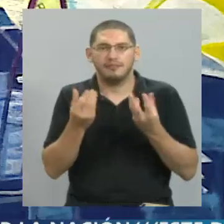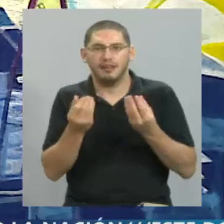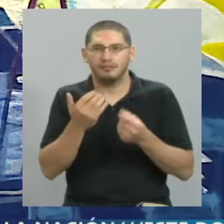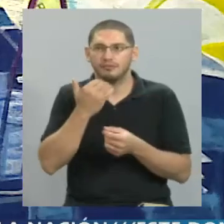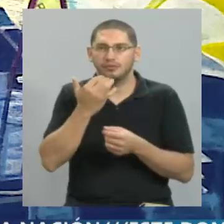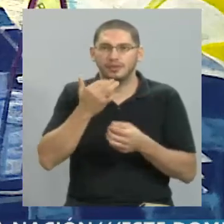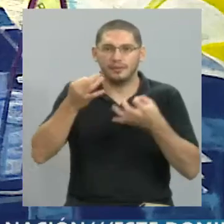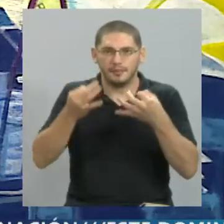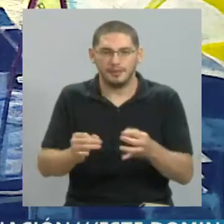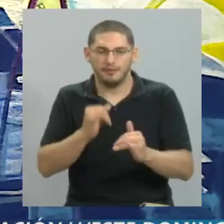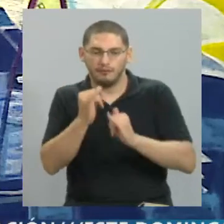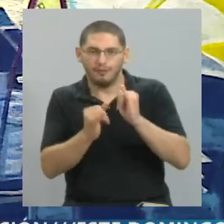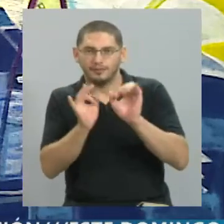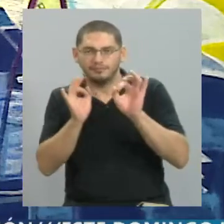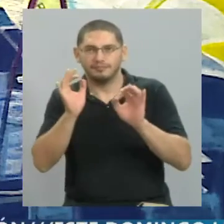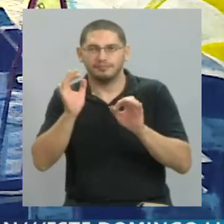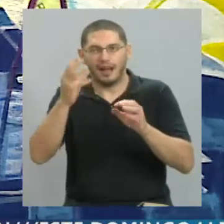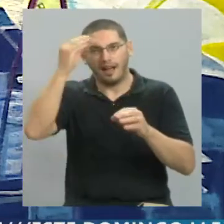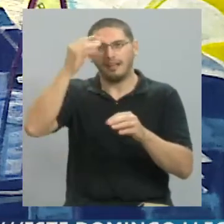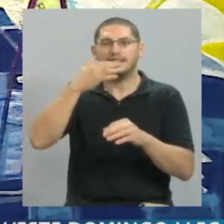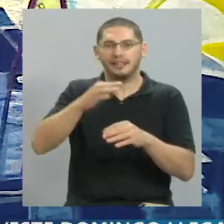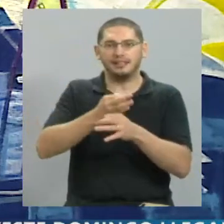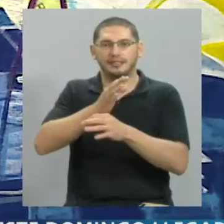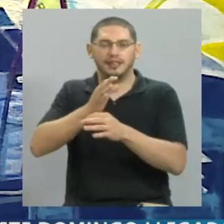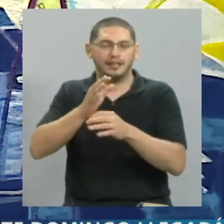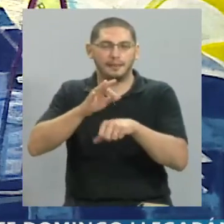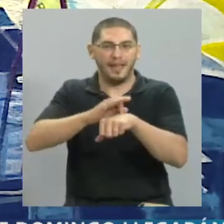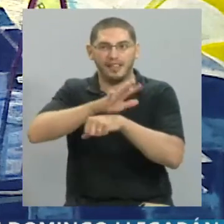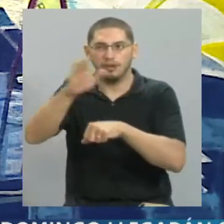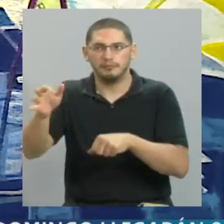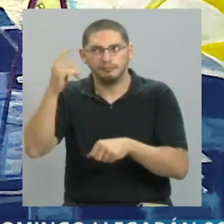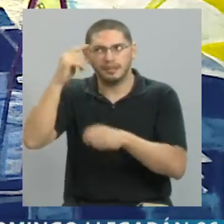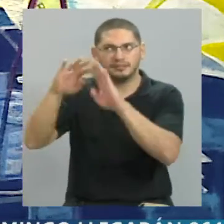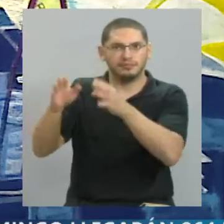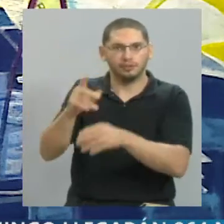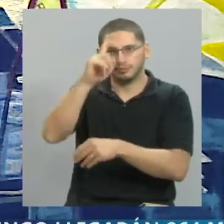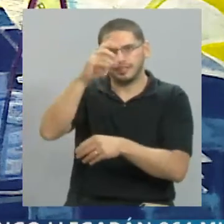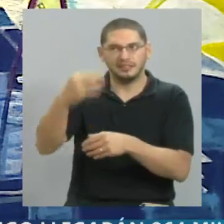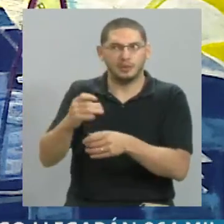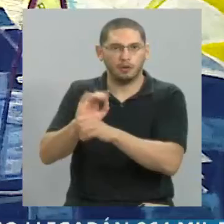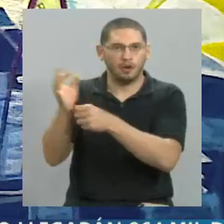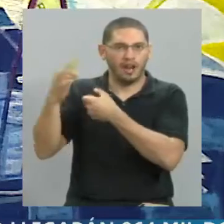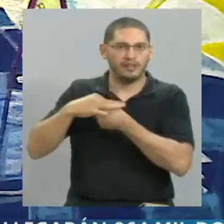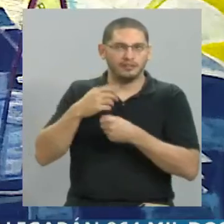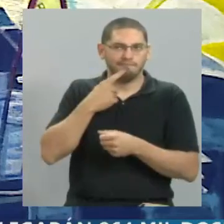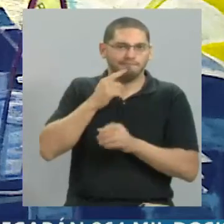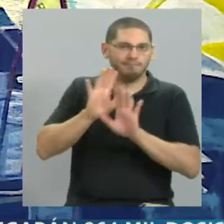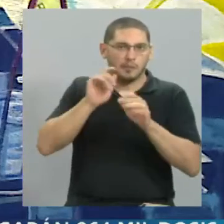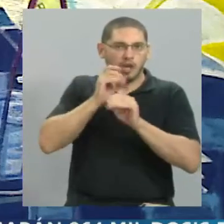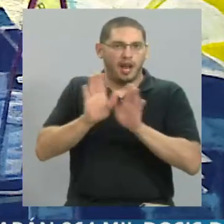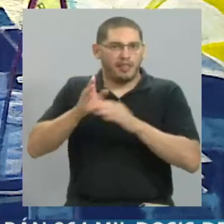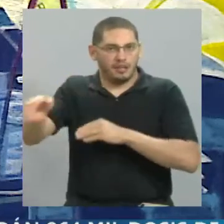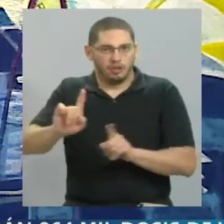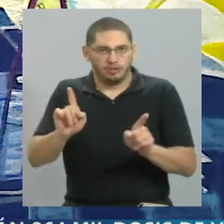respecto a llevarlo al pediatra, a llevarlo a un médico, porque creen que en el hospital es el foco de contagio, que entran y se pueden contagiar de COVID. Esto no es así, doctor.